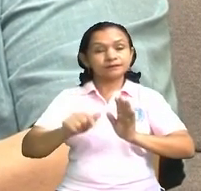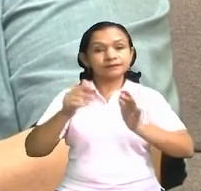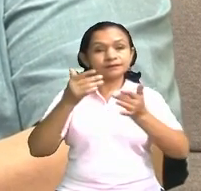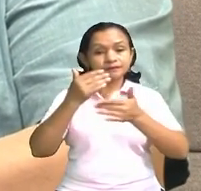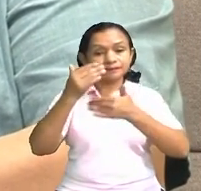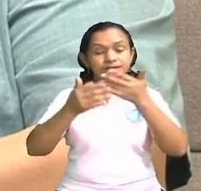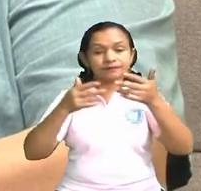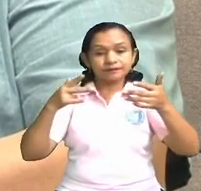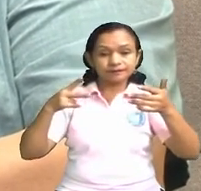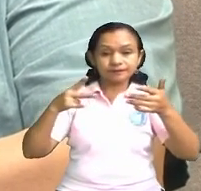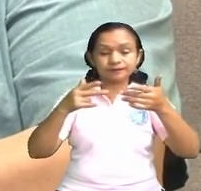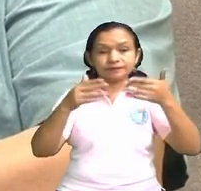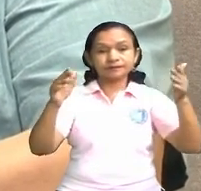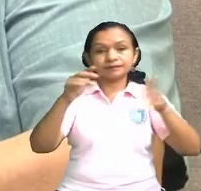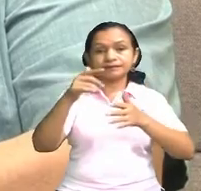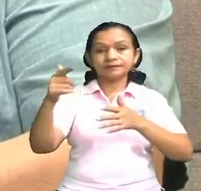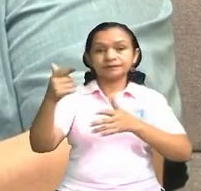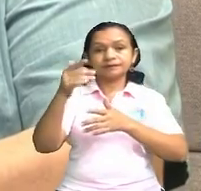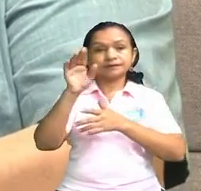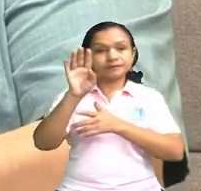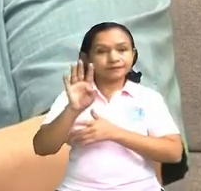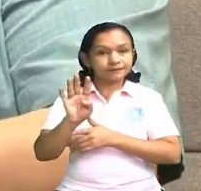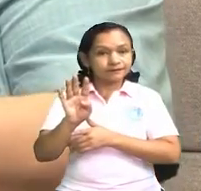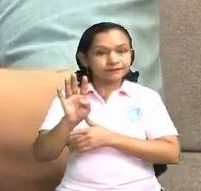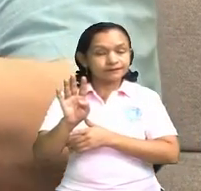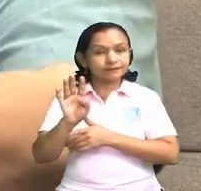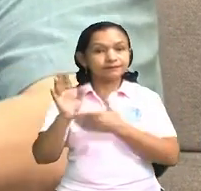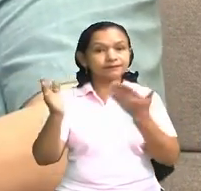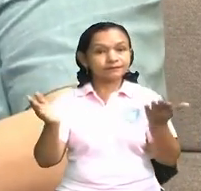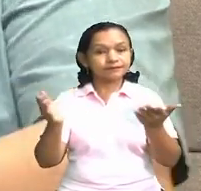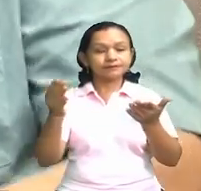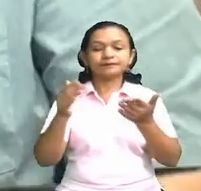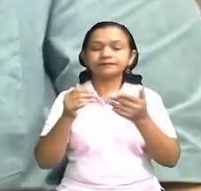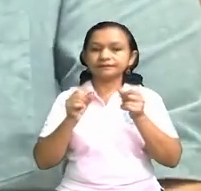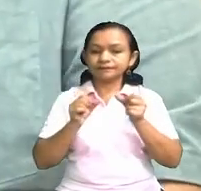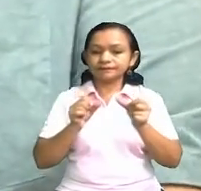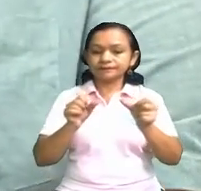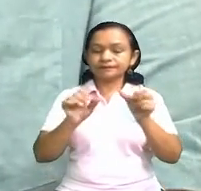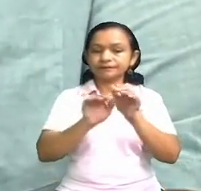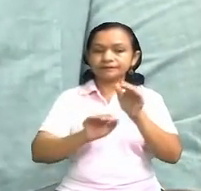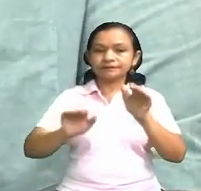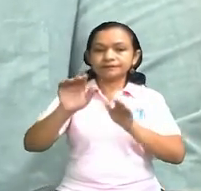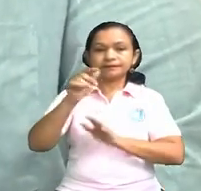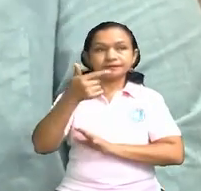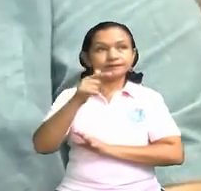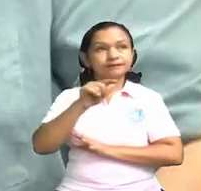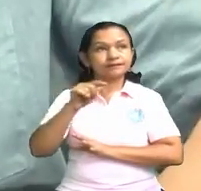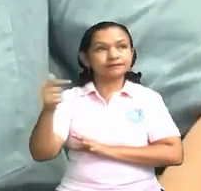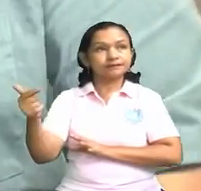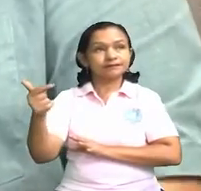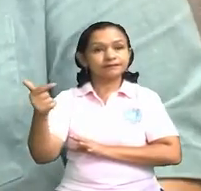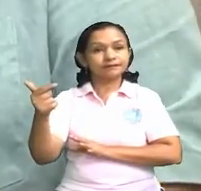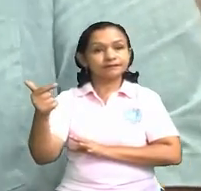hemos inaugurado 74 y vamos por 77